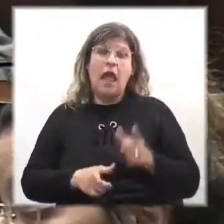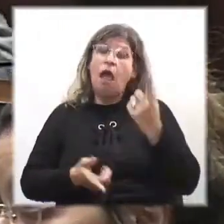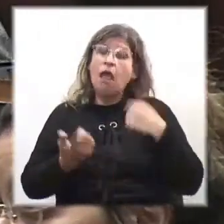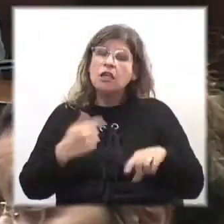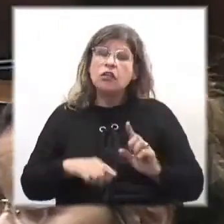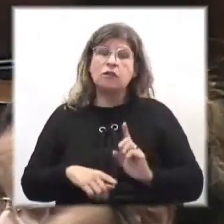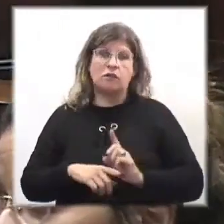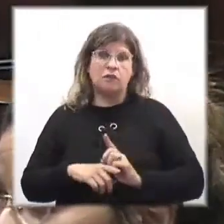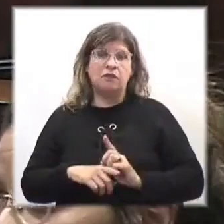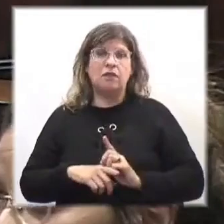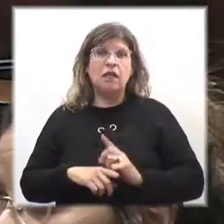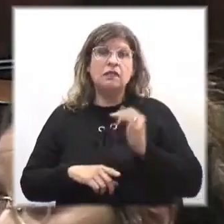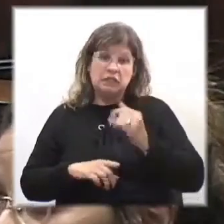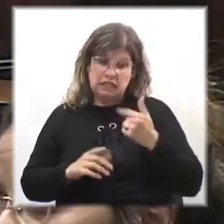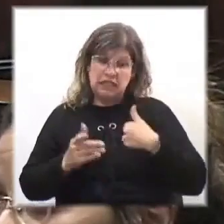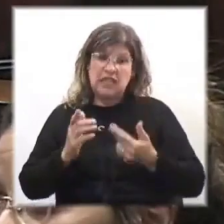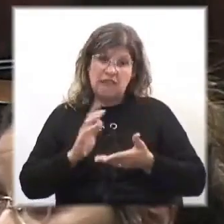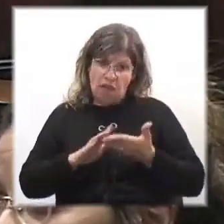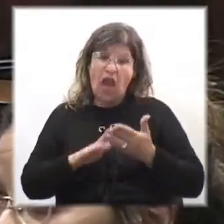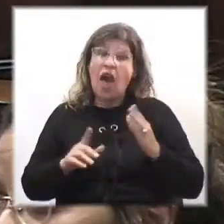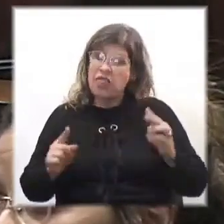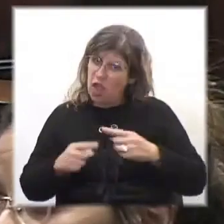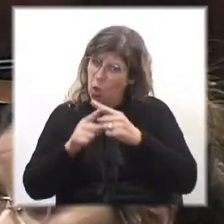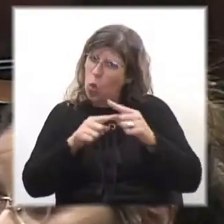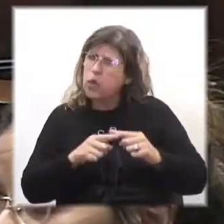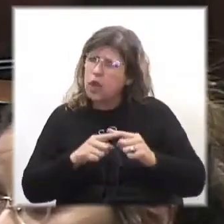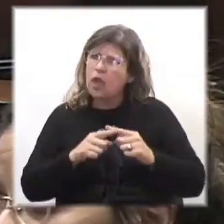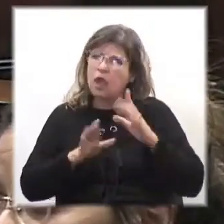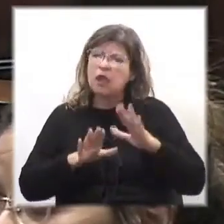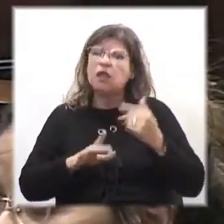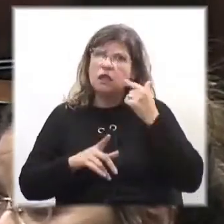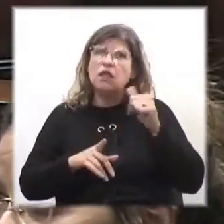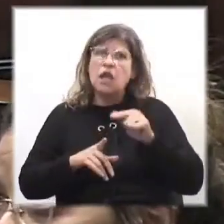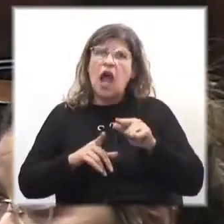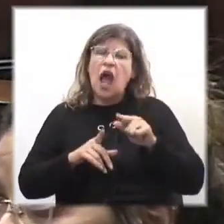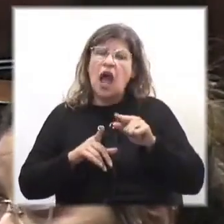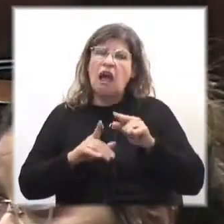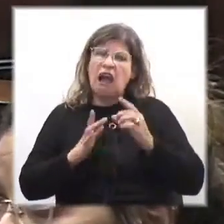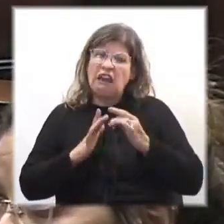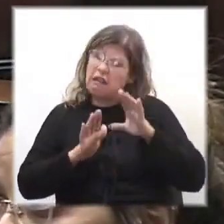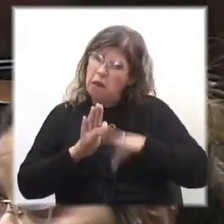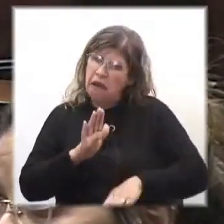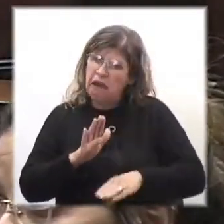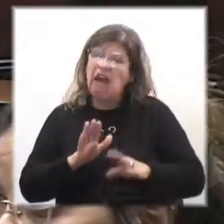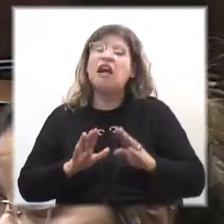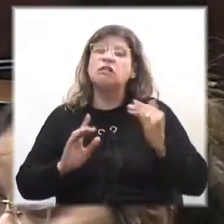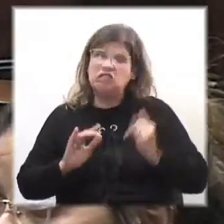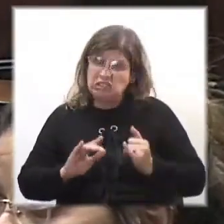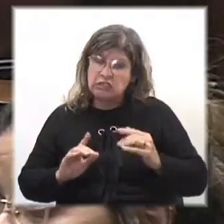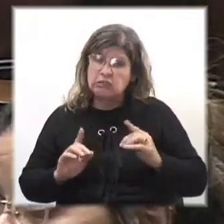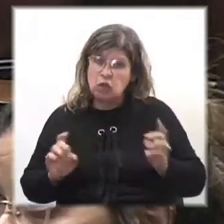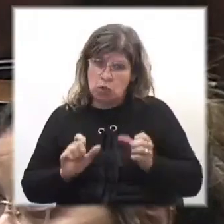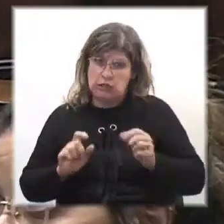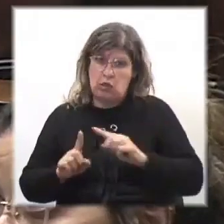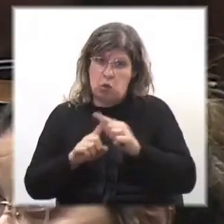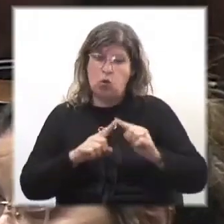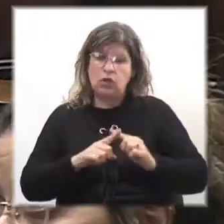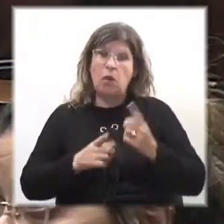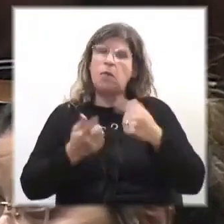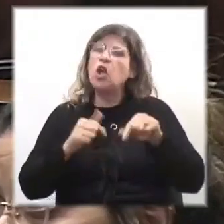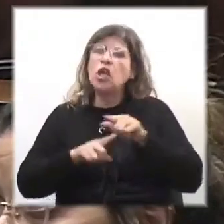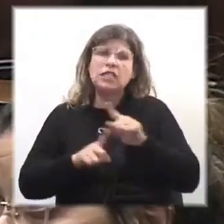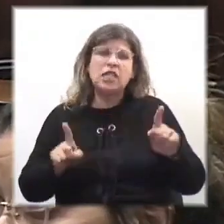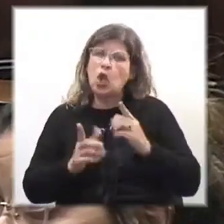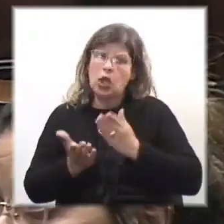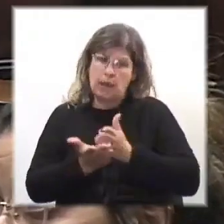Entonces si vamos a discutir a nivel de la baldosa lo discutimos Pero ese no puede ser el